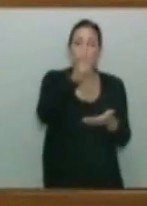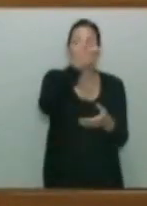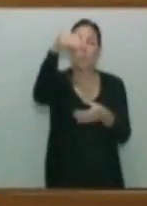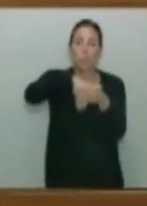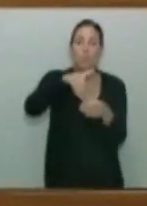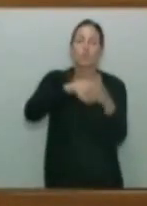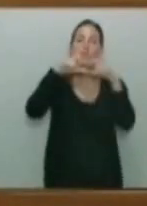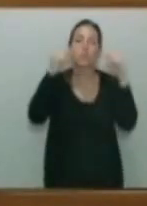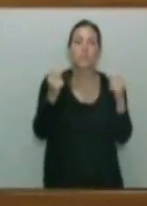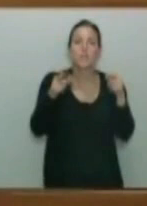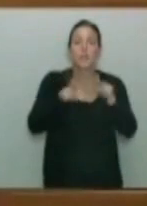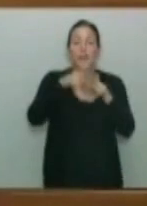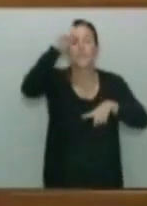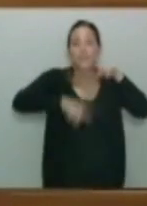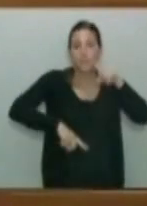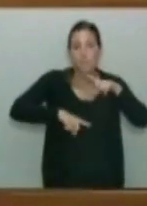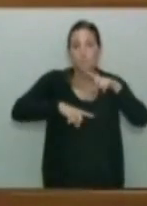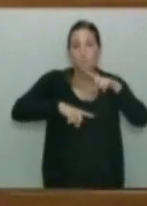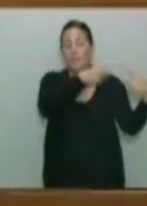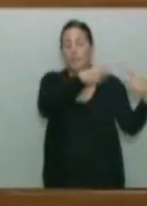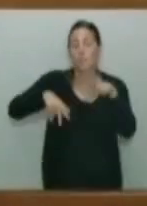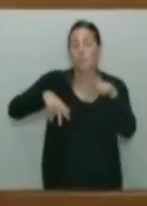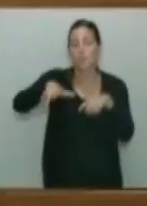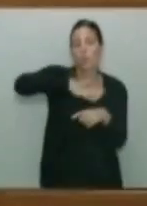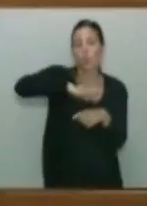mismo en función de dónde residan y nos parece.